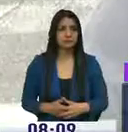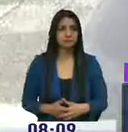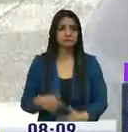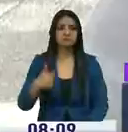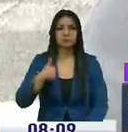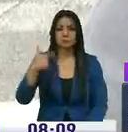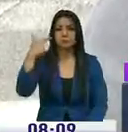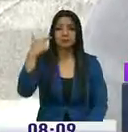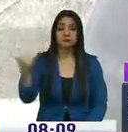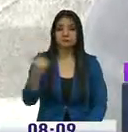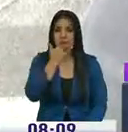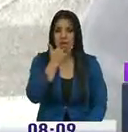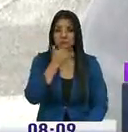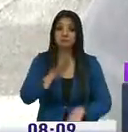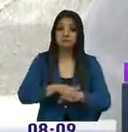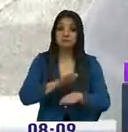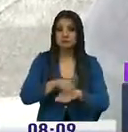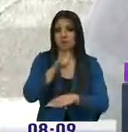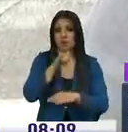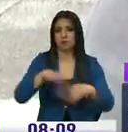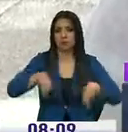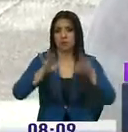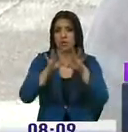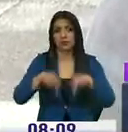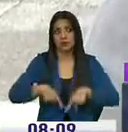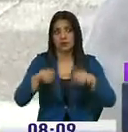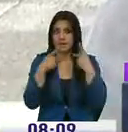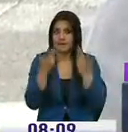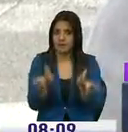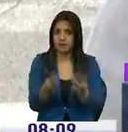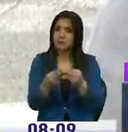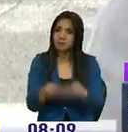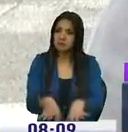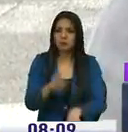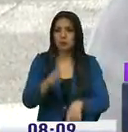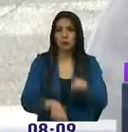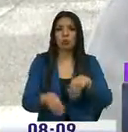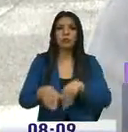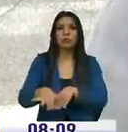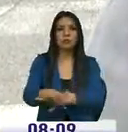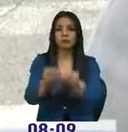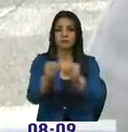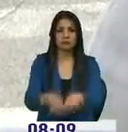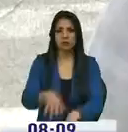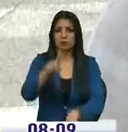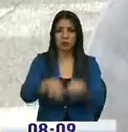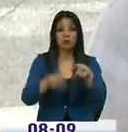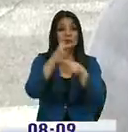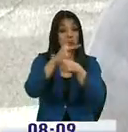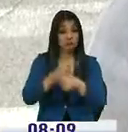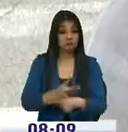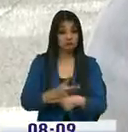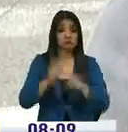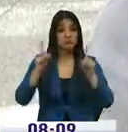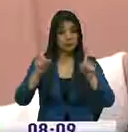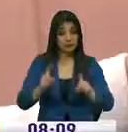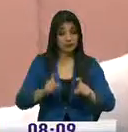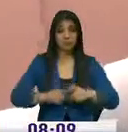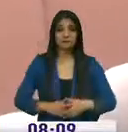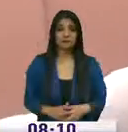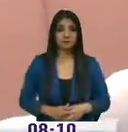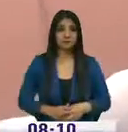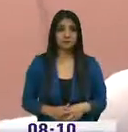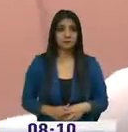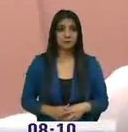mal porque el agua es muy importante, muy necesario para nosotros las personas. Y tenemos que cuidar bastante el agua.